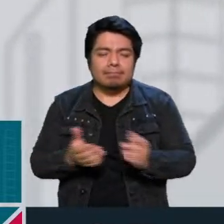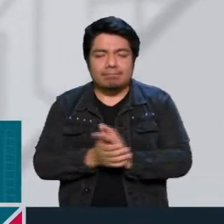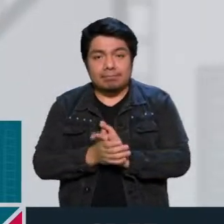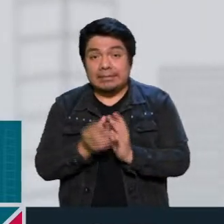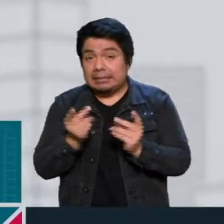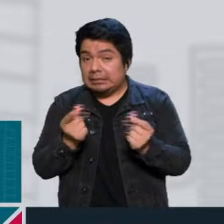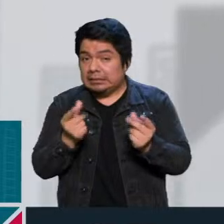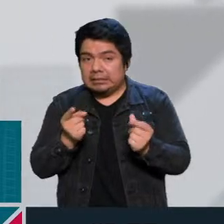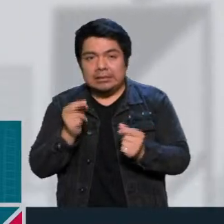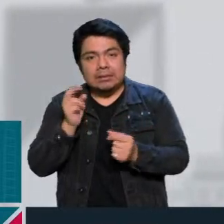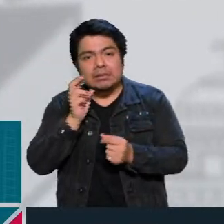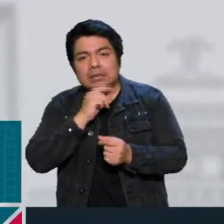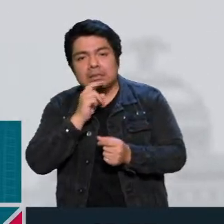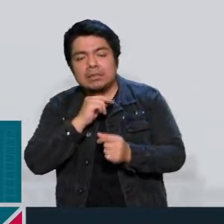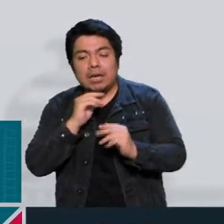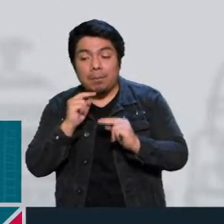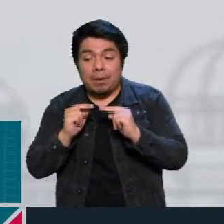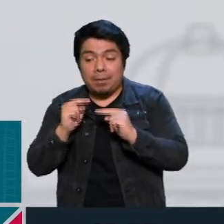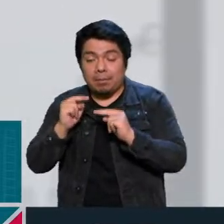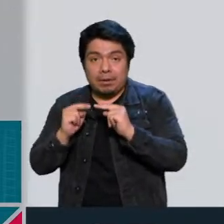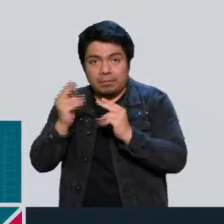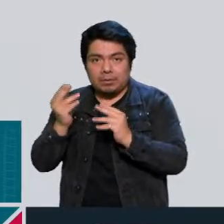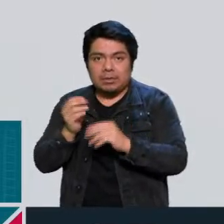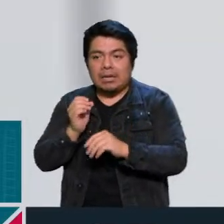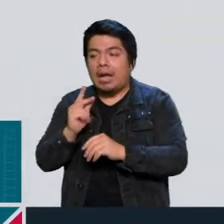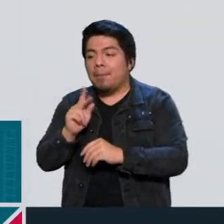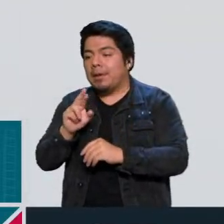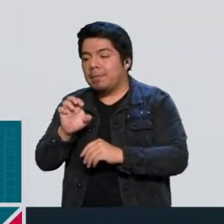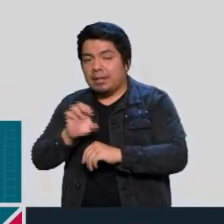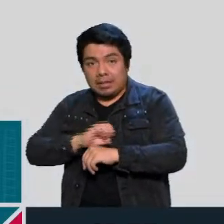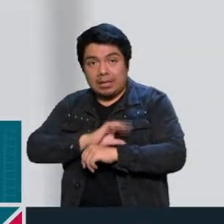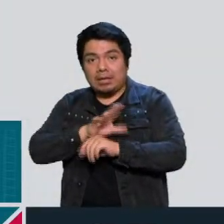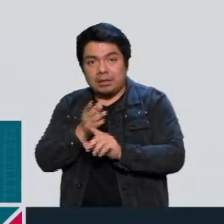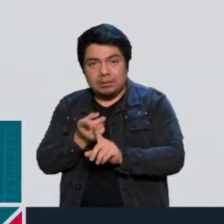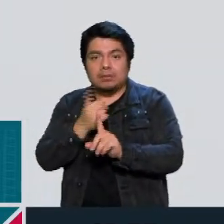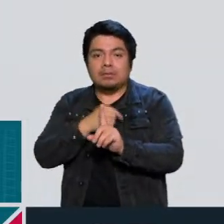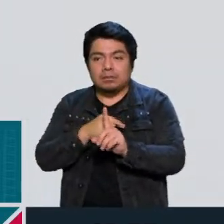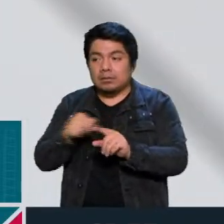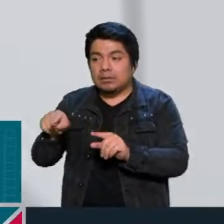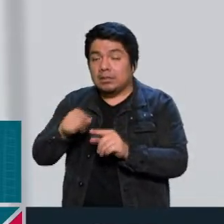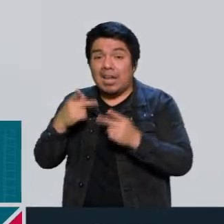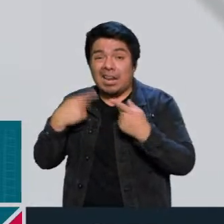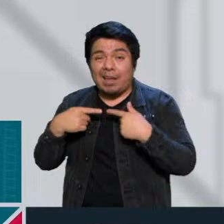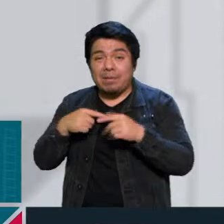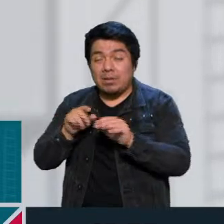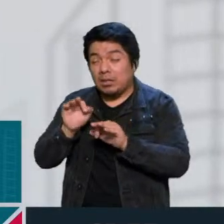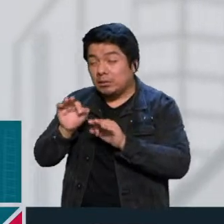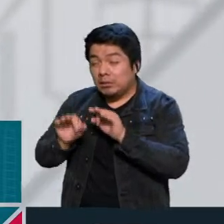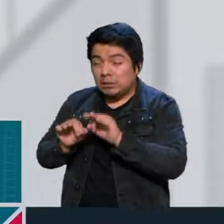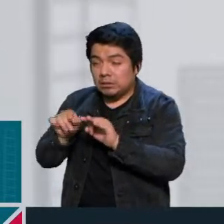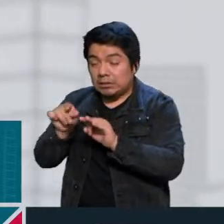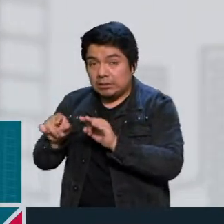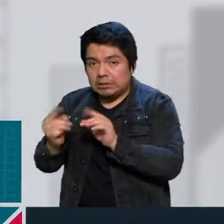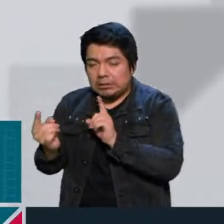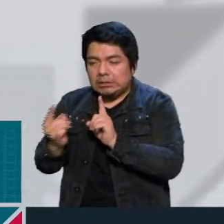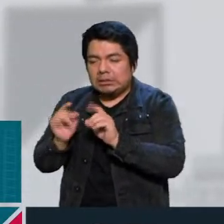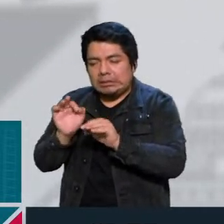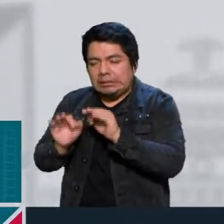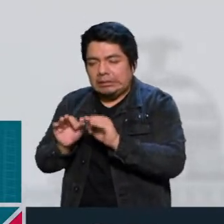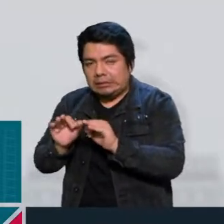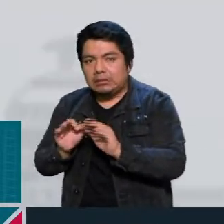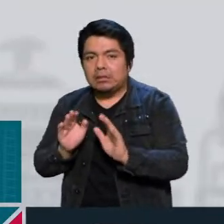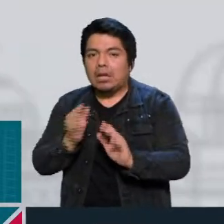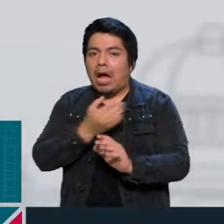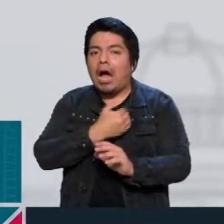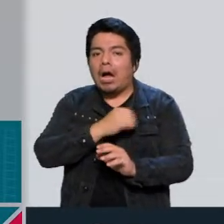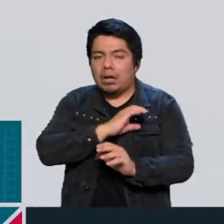para que al menos logremos niveles prepandémicos. El segundo es el trato hacia el usuario, es decir, que se mejore. Eso la doctora Claudia lo tiene